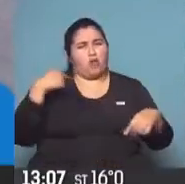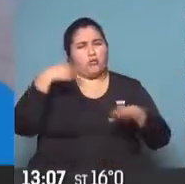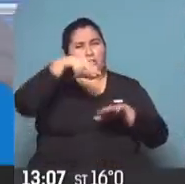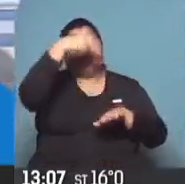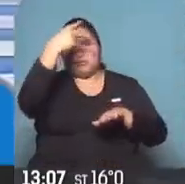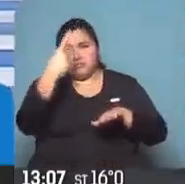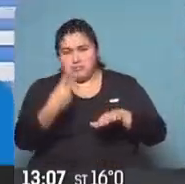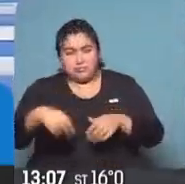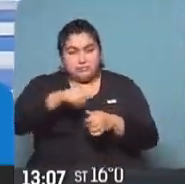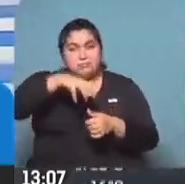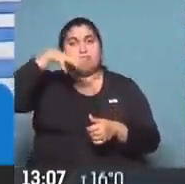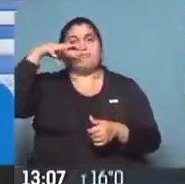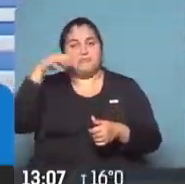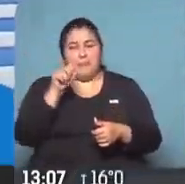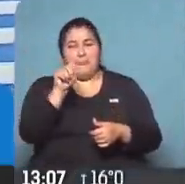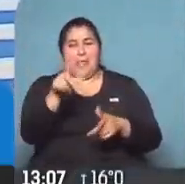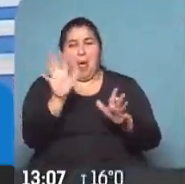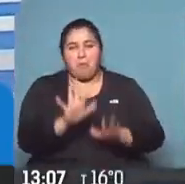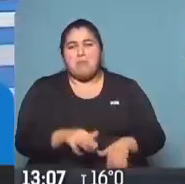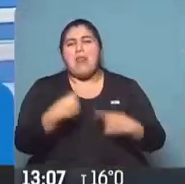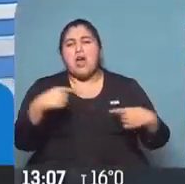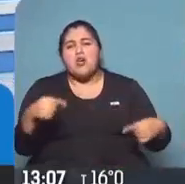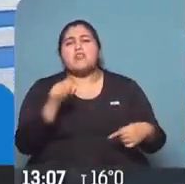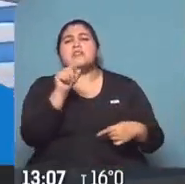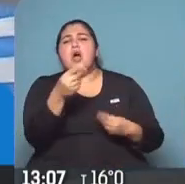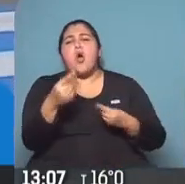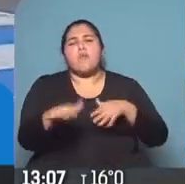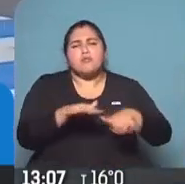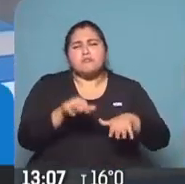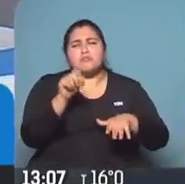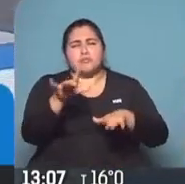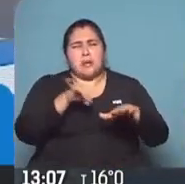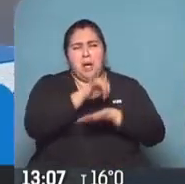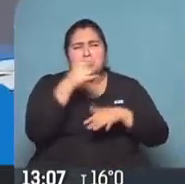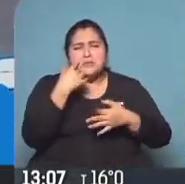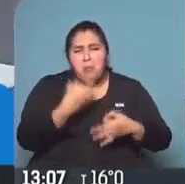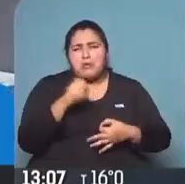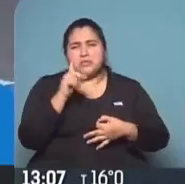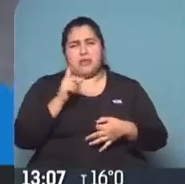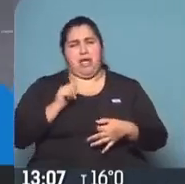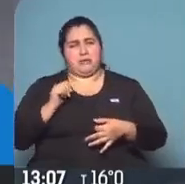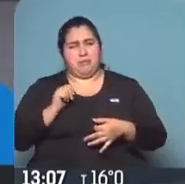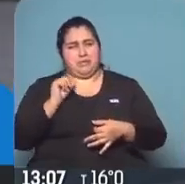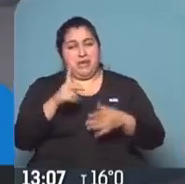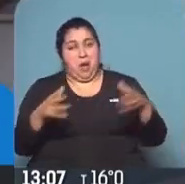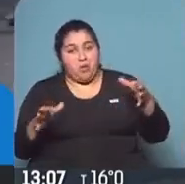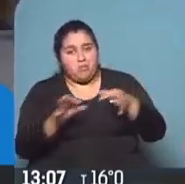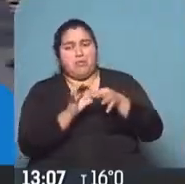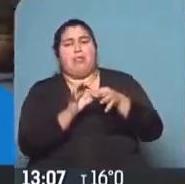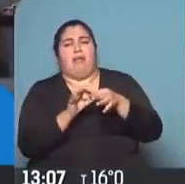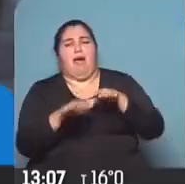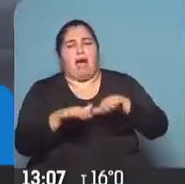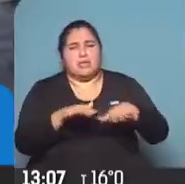básicamente por personal y material para operar por él en forma integrada tiene